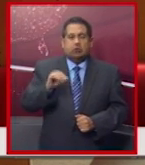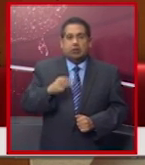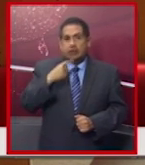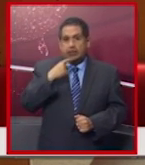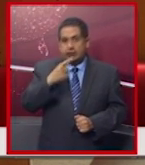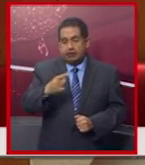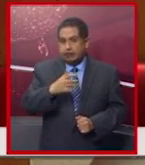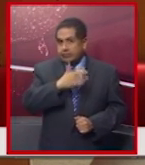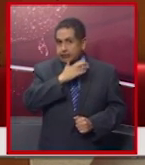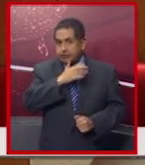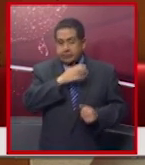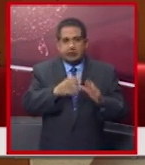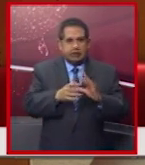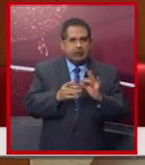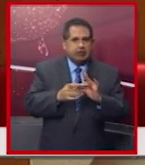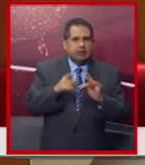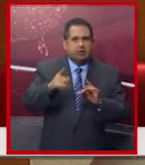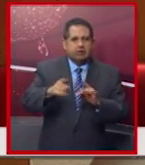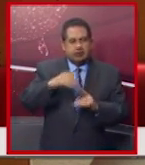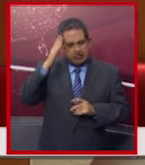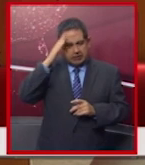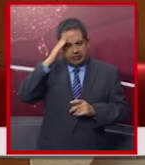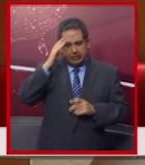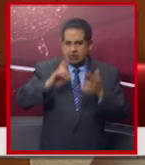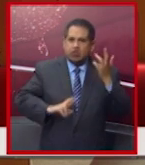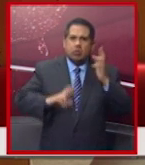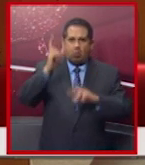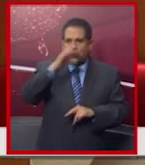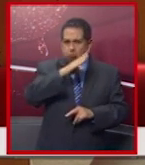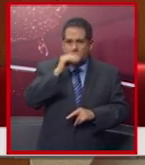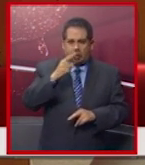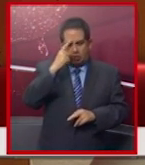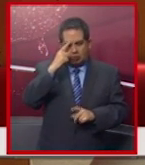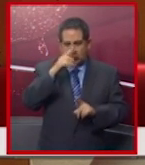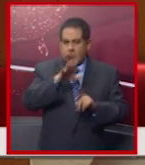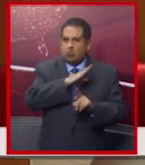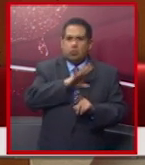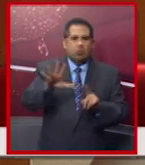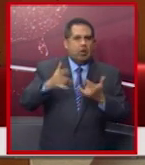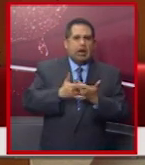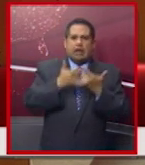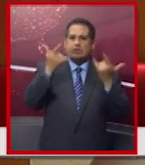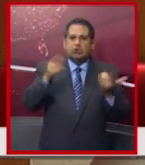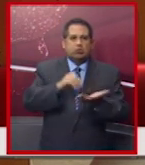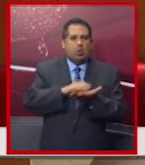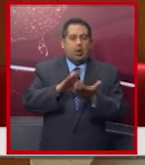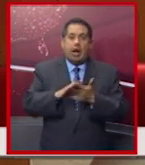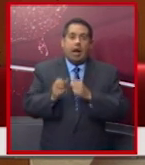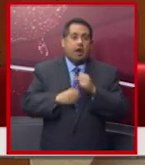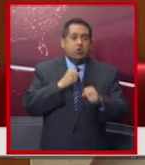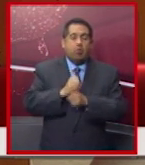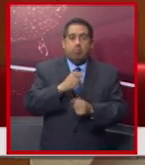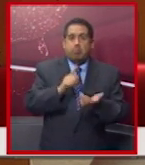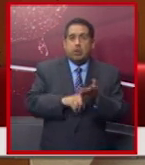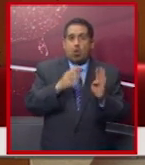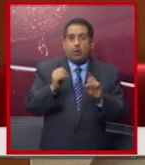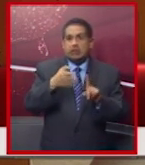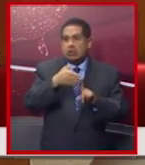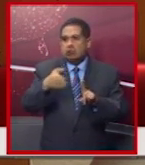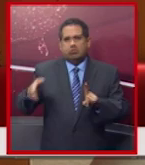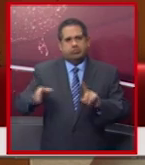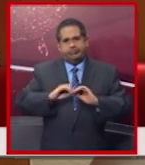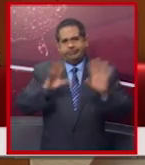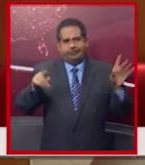Fidel Castro, como líder de la Revolución Cubana, fue una figura central que marcó un hito en la historia política del siglo XX por el legado de